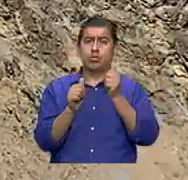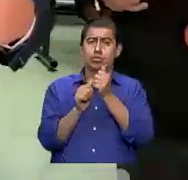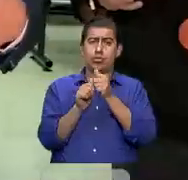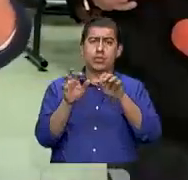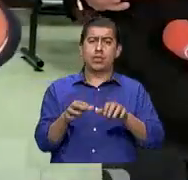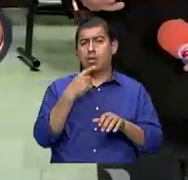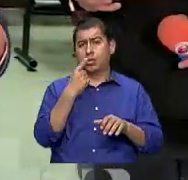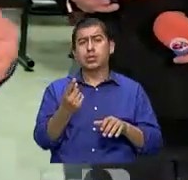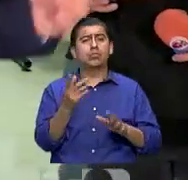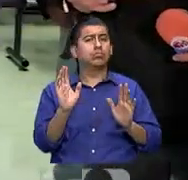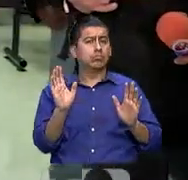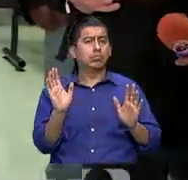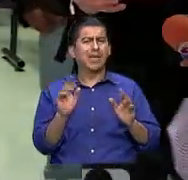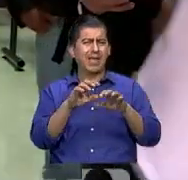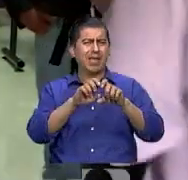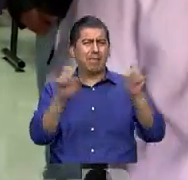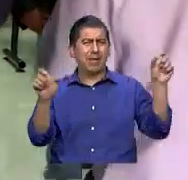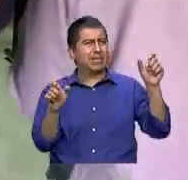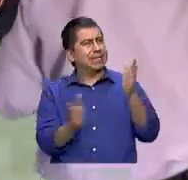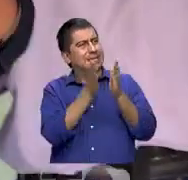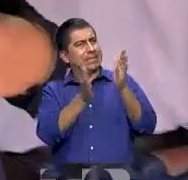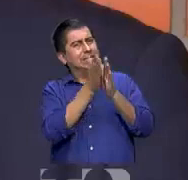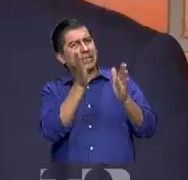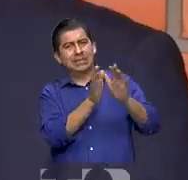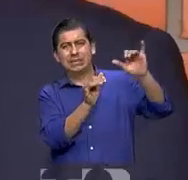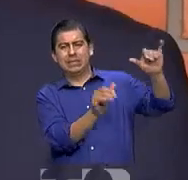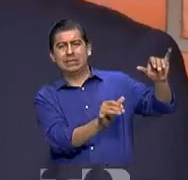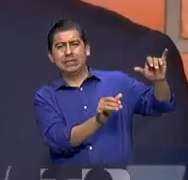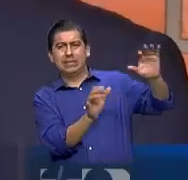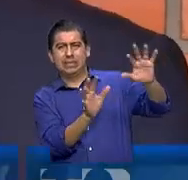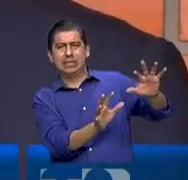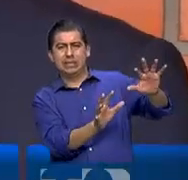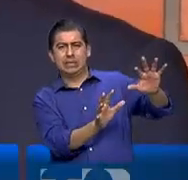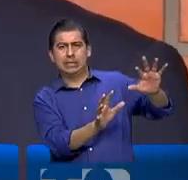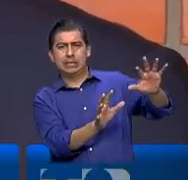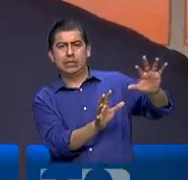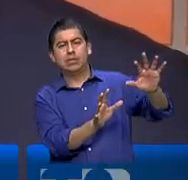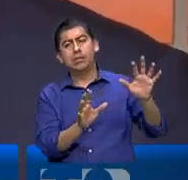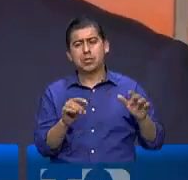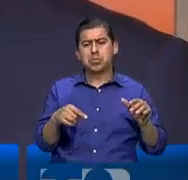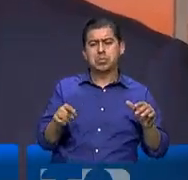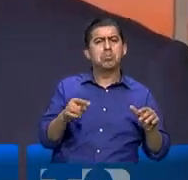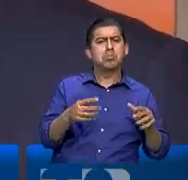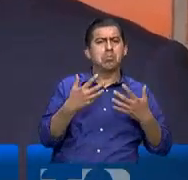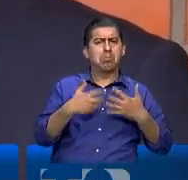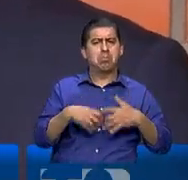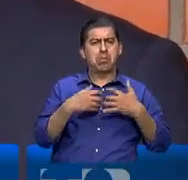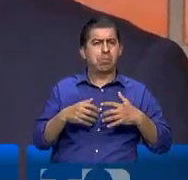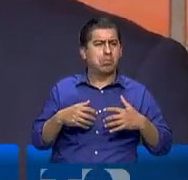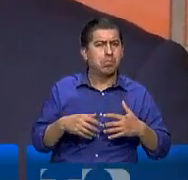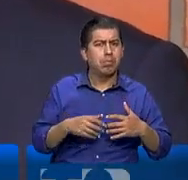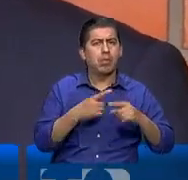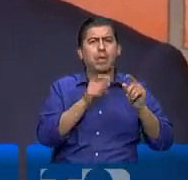de Transporte y Obras Públicas, Luis Mario Barzallo. Tenemos nosotros en pocos días ya maquinaria ahí en la zona y si siguen estos